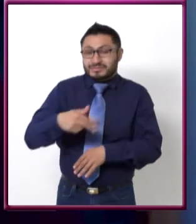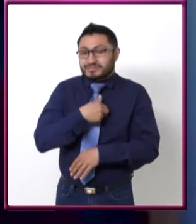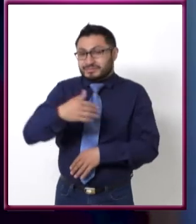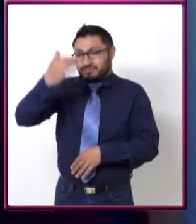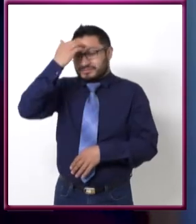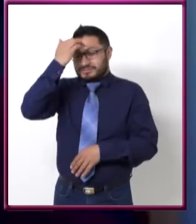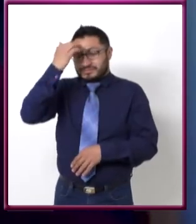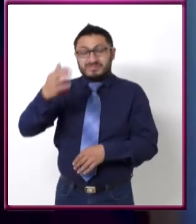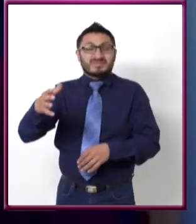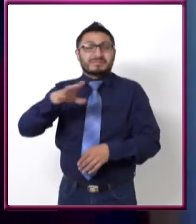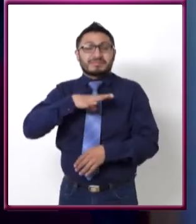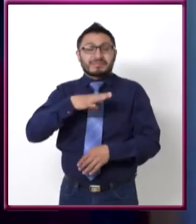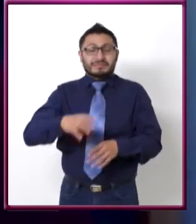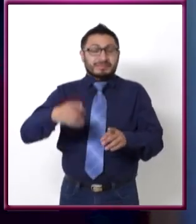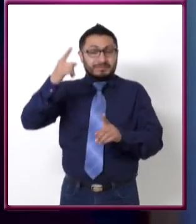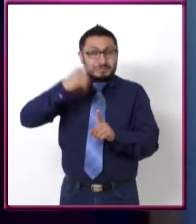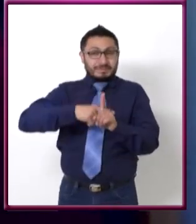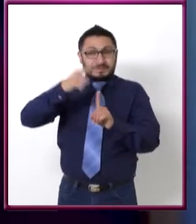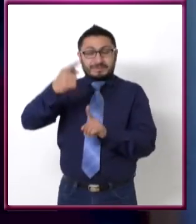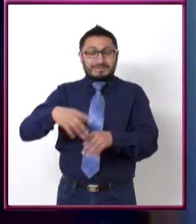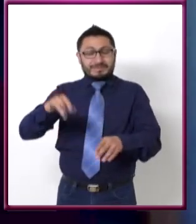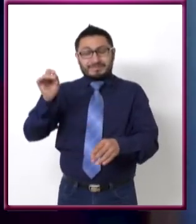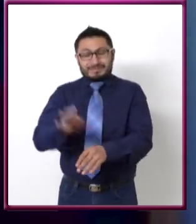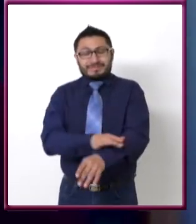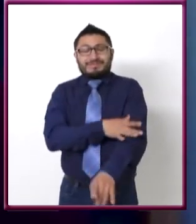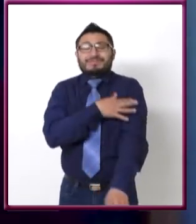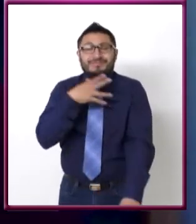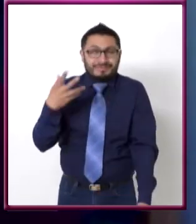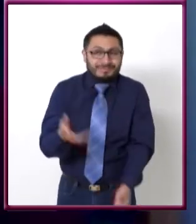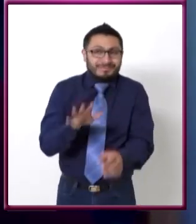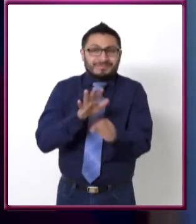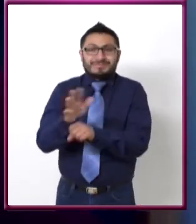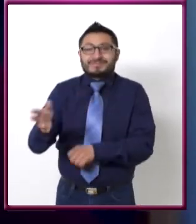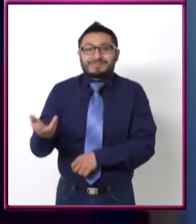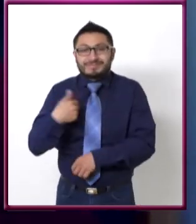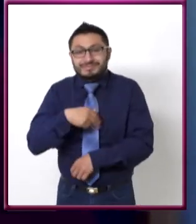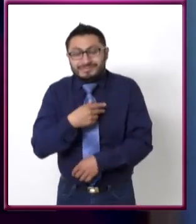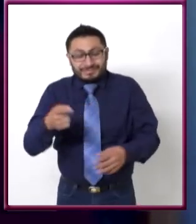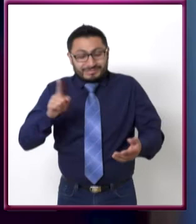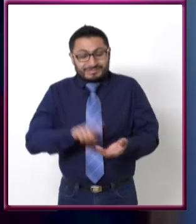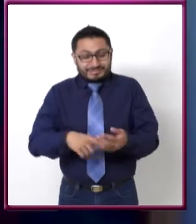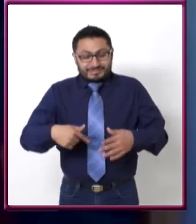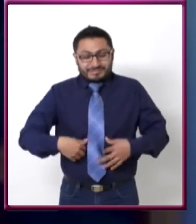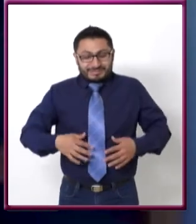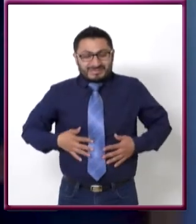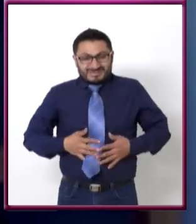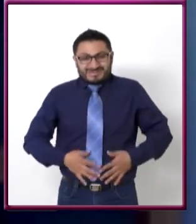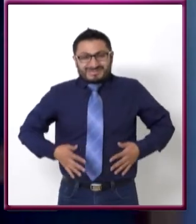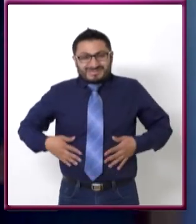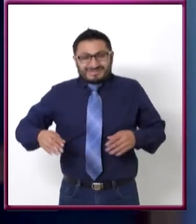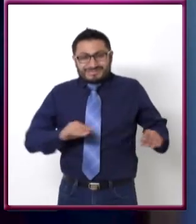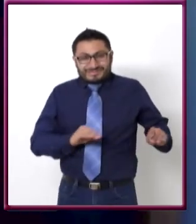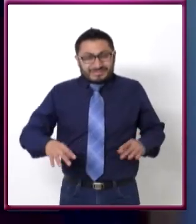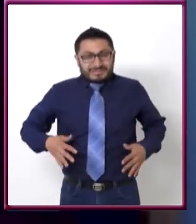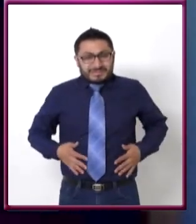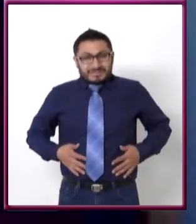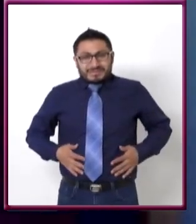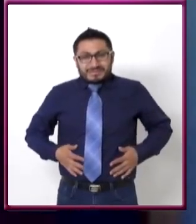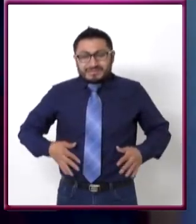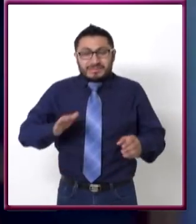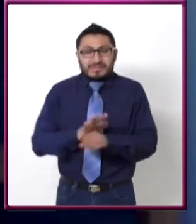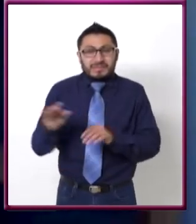nos permite conocer nuestro temperamento emocional sobre qué nos mueve el estómago, qué nos